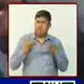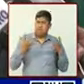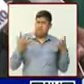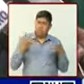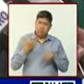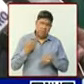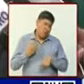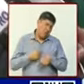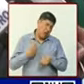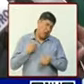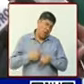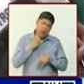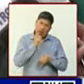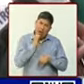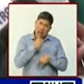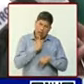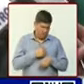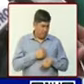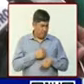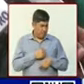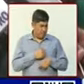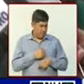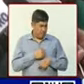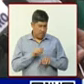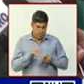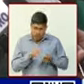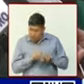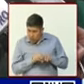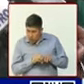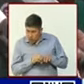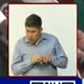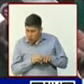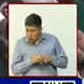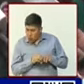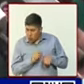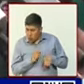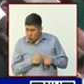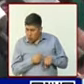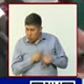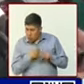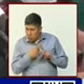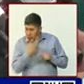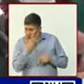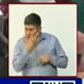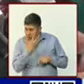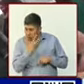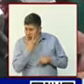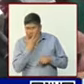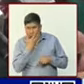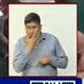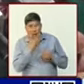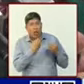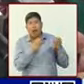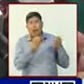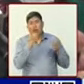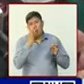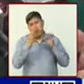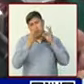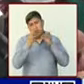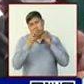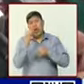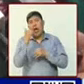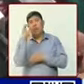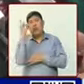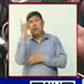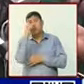de cuatro a cinco a seis veces por día, repetitivas veces, mediante el Vesisa igual, y este señor se dedicaba a vender en las redes sociales a